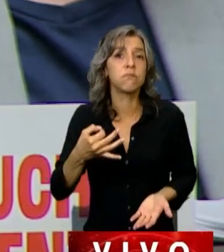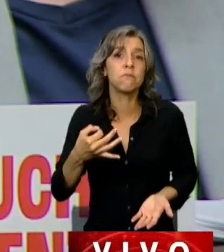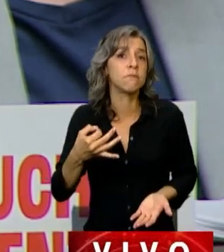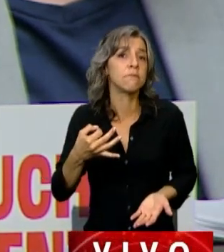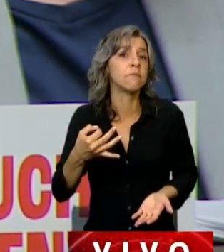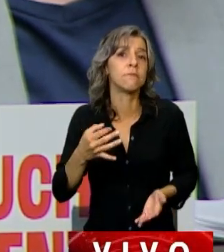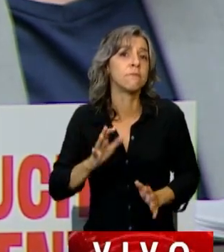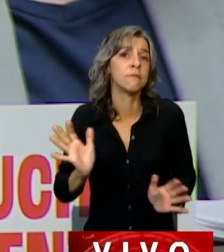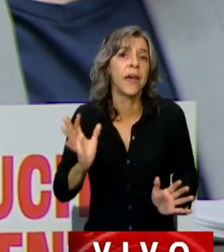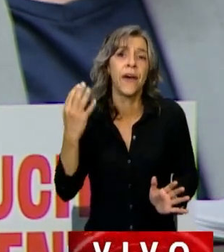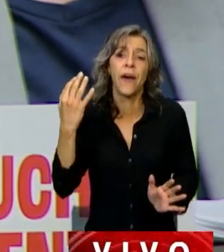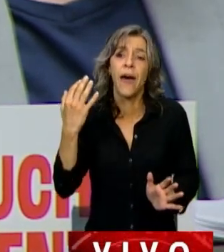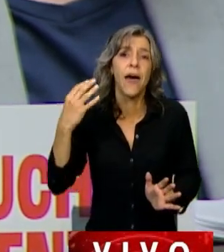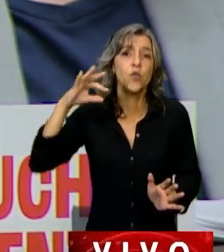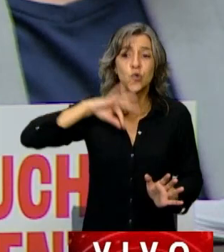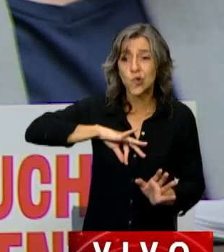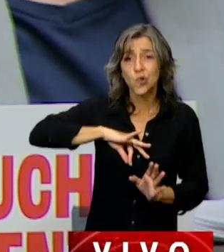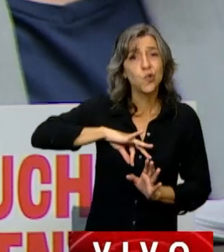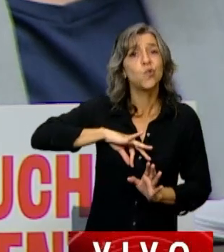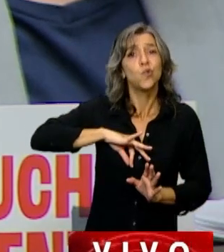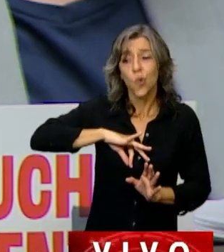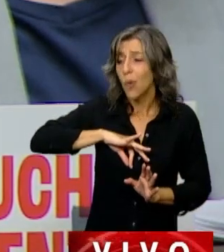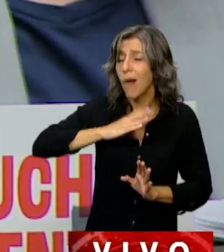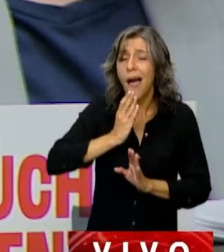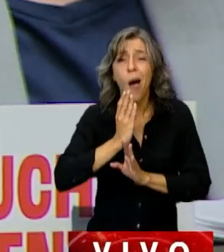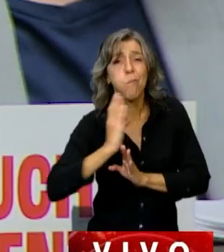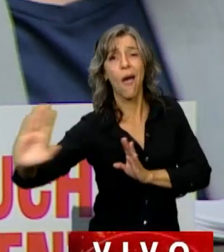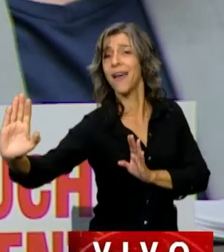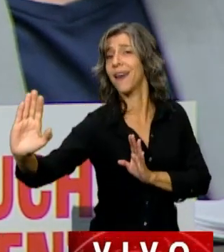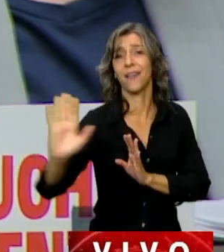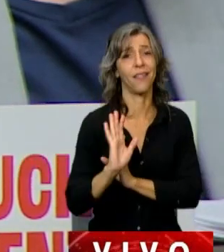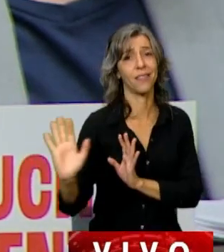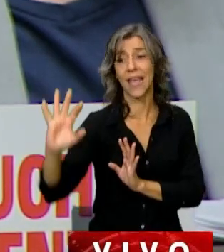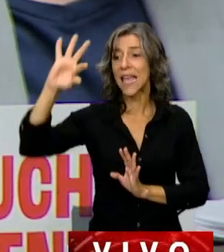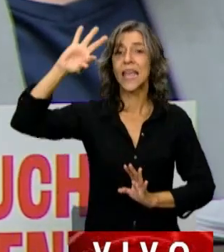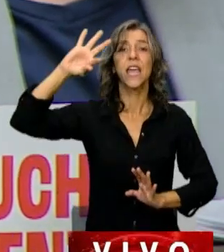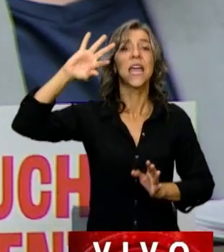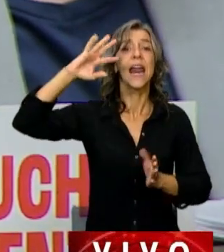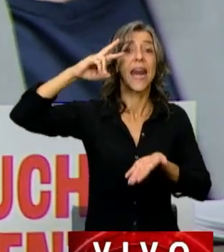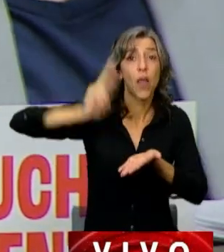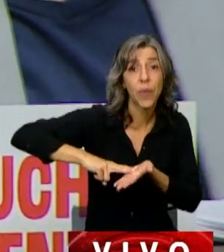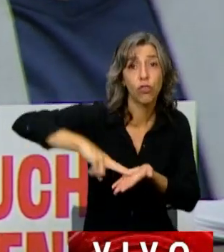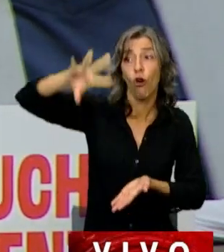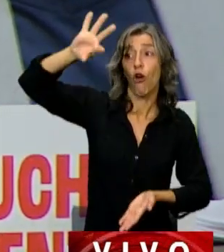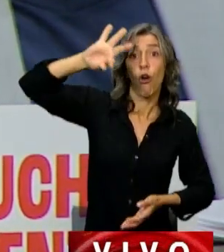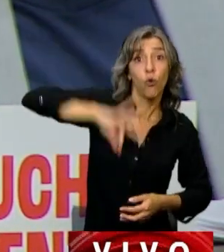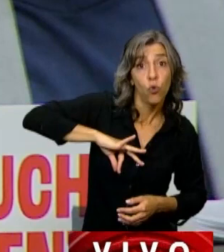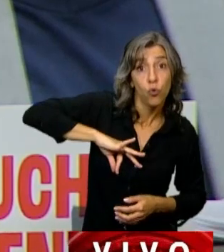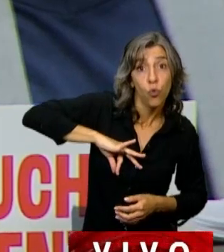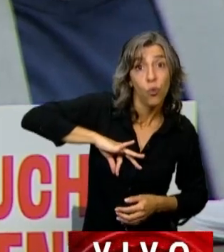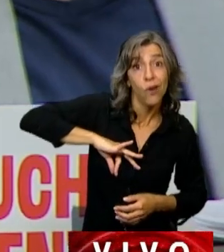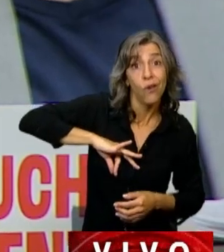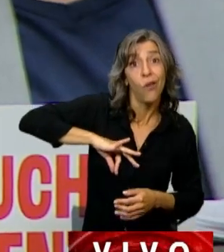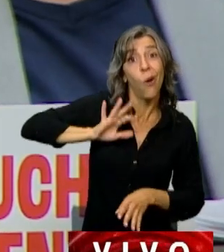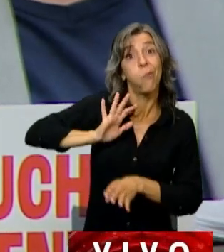los salarios, porque el salario no es ganancia. Lo repito fuerte por si alguien no lo registró.